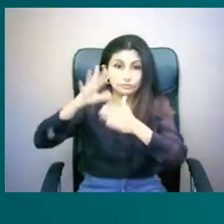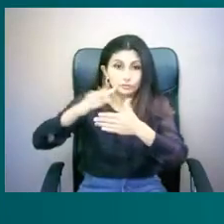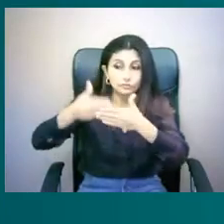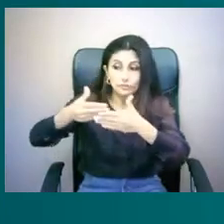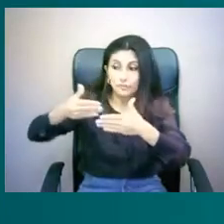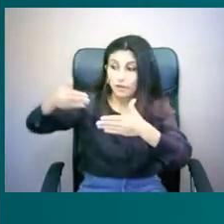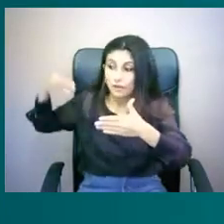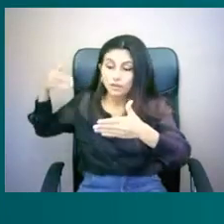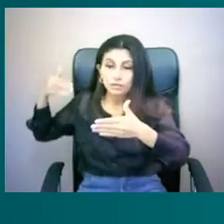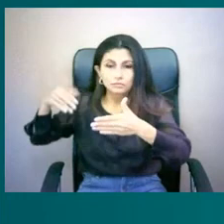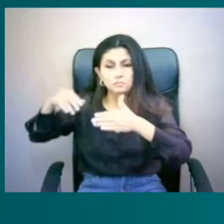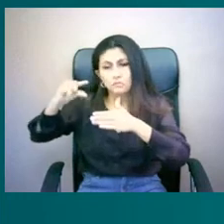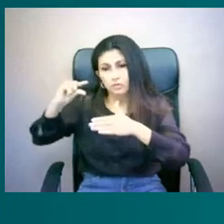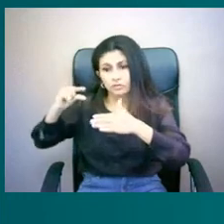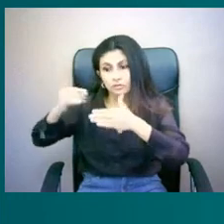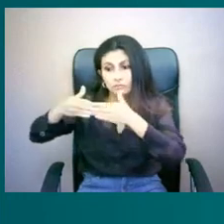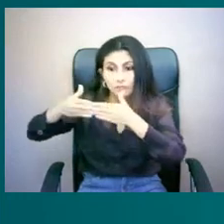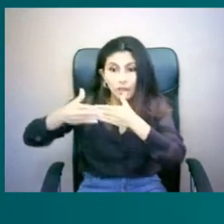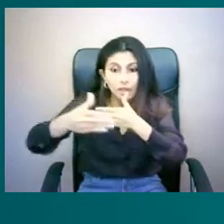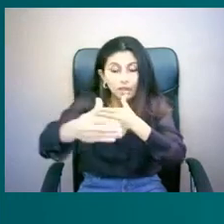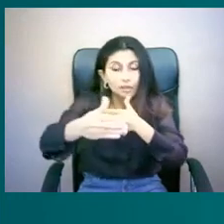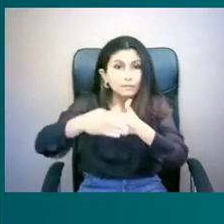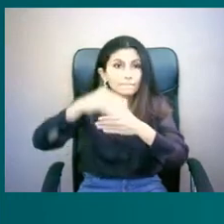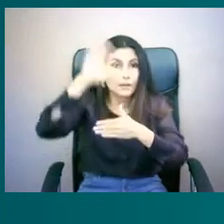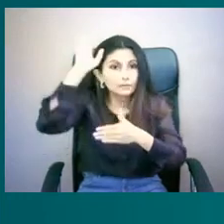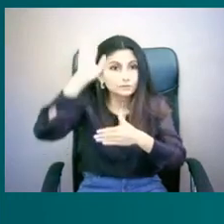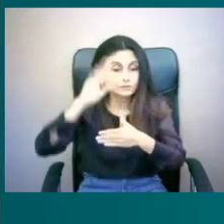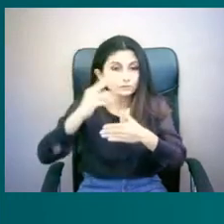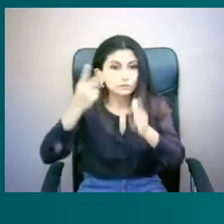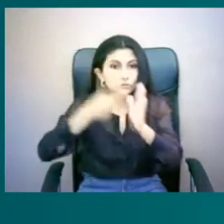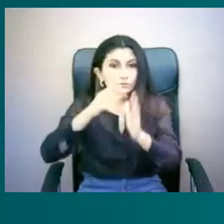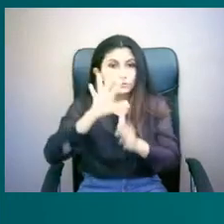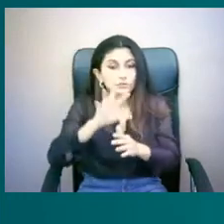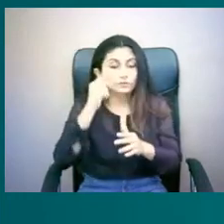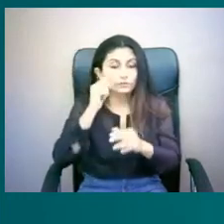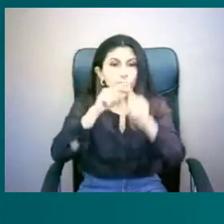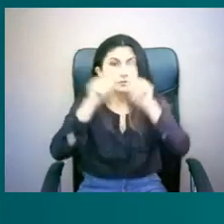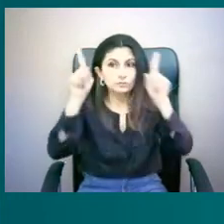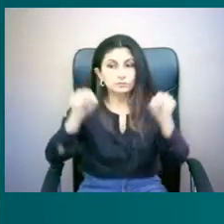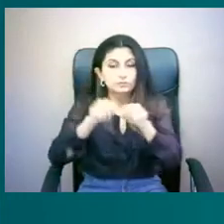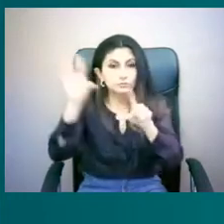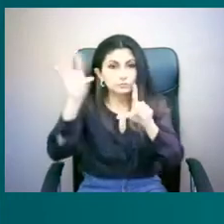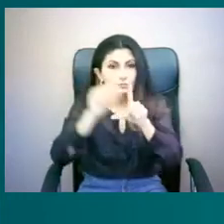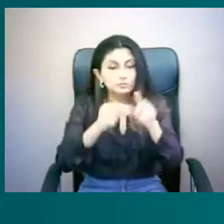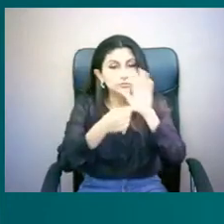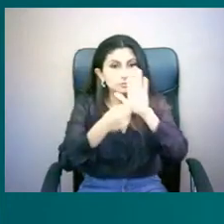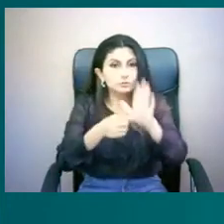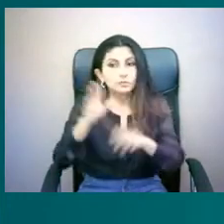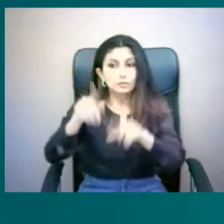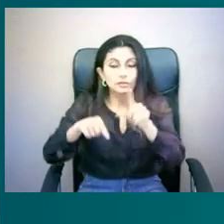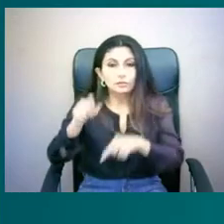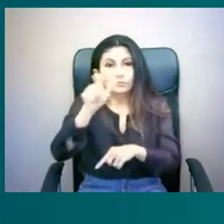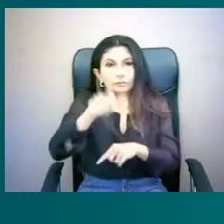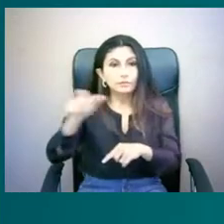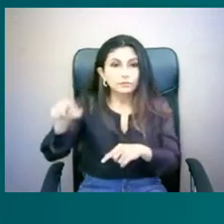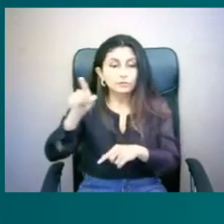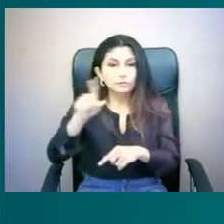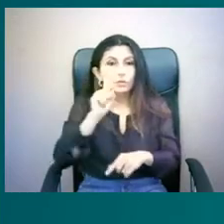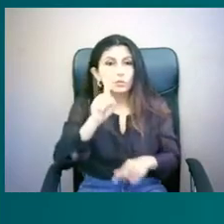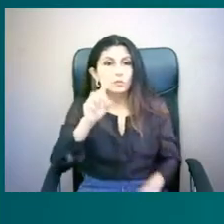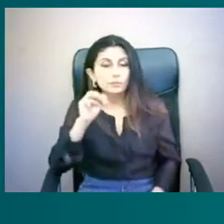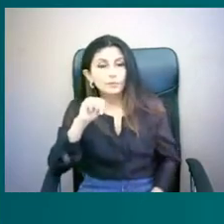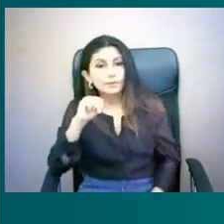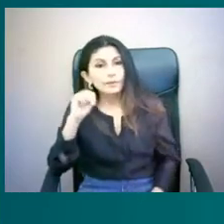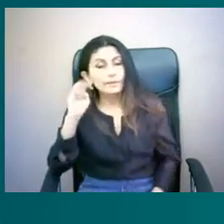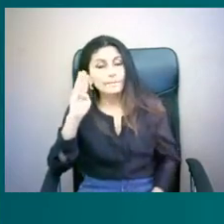año 2005. Y pues razón de eso es un dato como los que ustedes ven ahí abajo, y es que en promedio cada ser humano crea 1.7 megabytes de datos